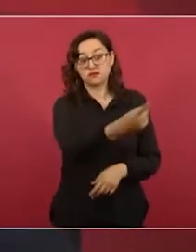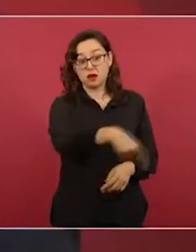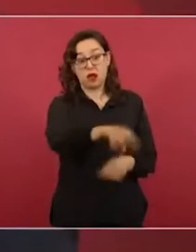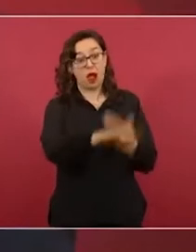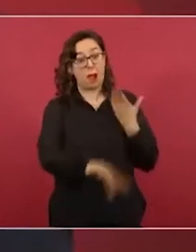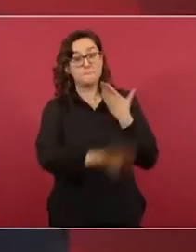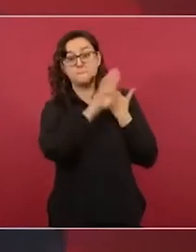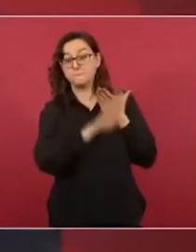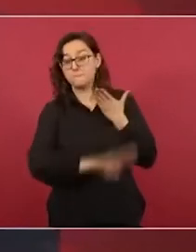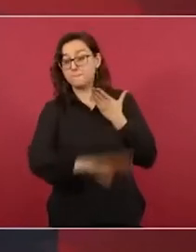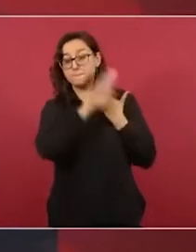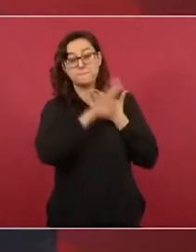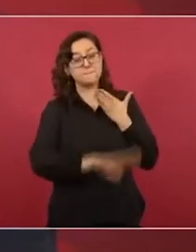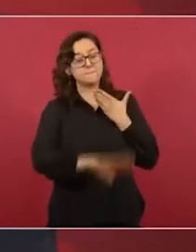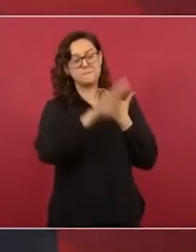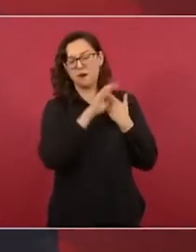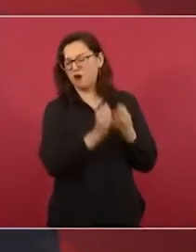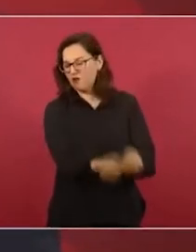Se puede probar